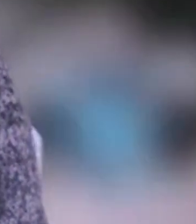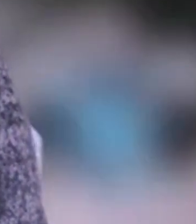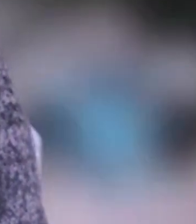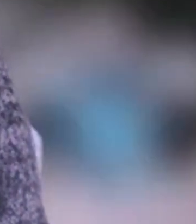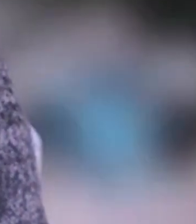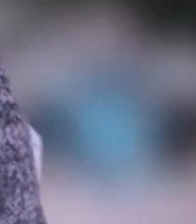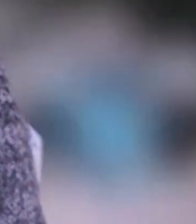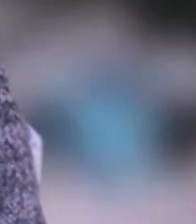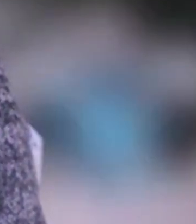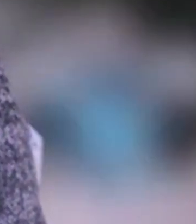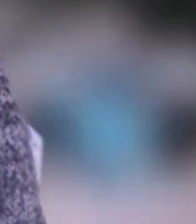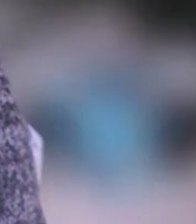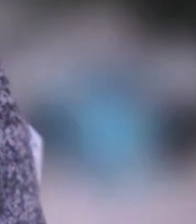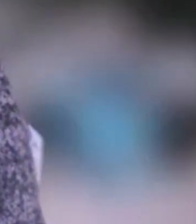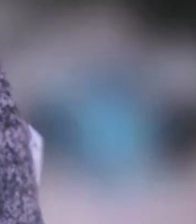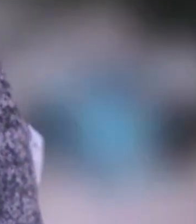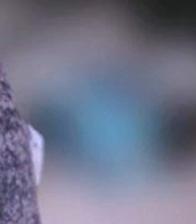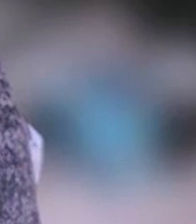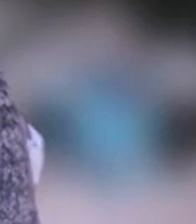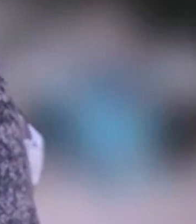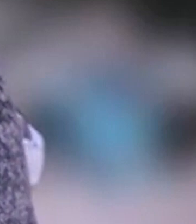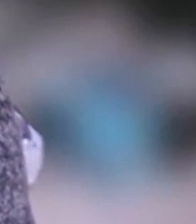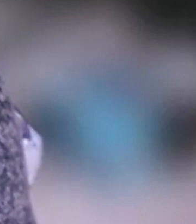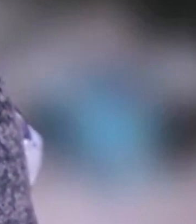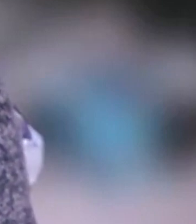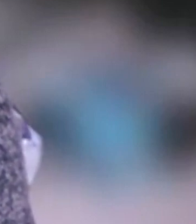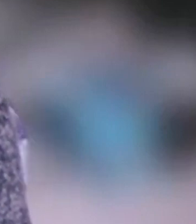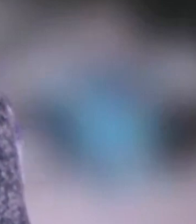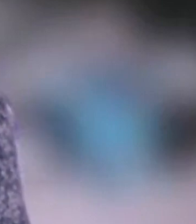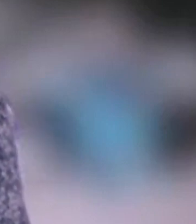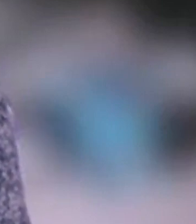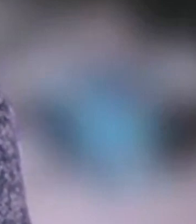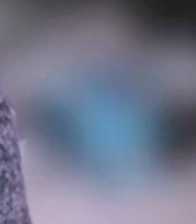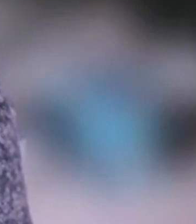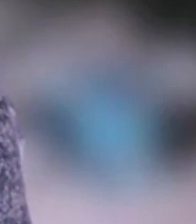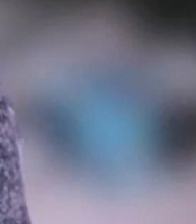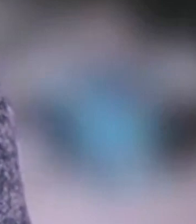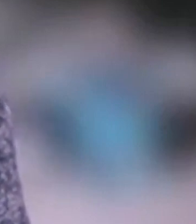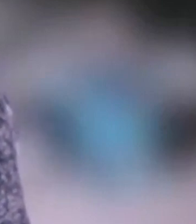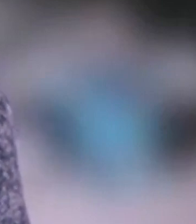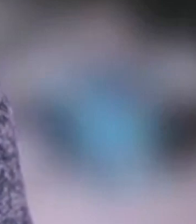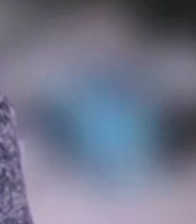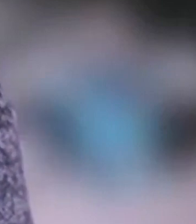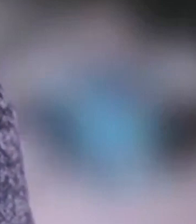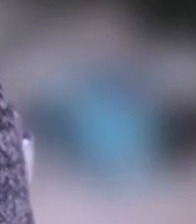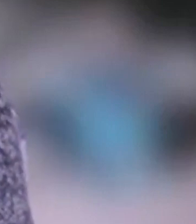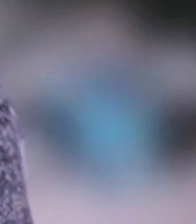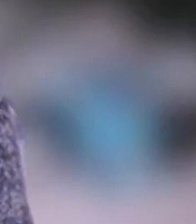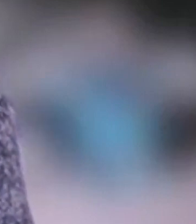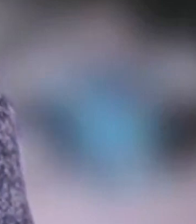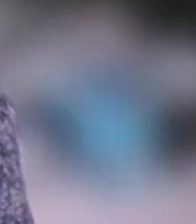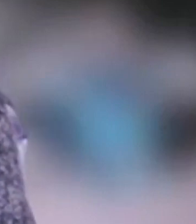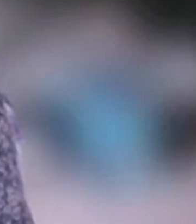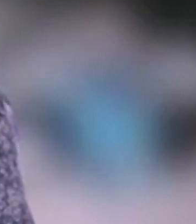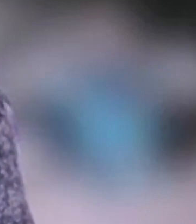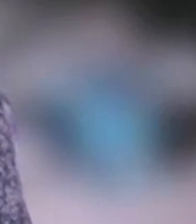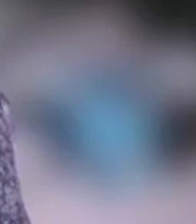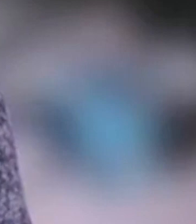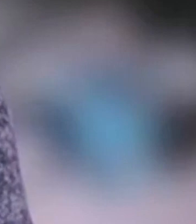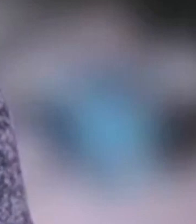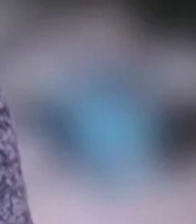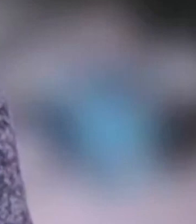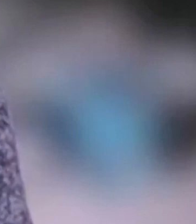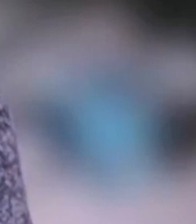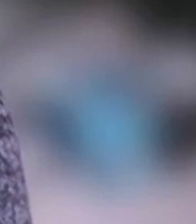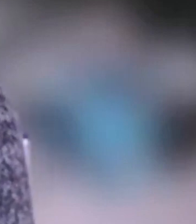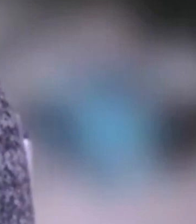requerir, especialmente para el próximo año. Algunas de las mejoras que hemos visto en estos últimos meses podemos decir casi que son coyunturales. Entonces creo que esos